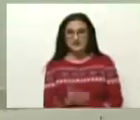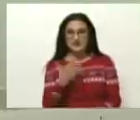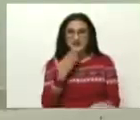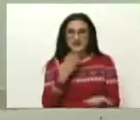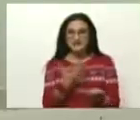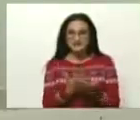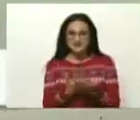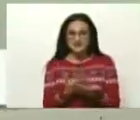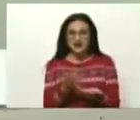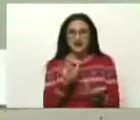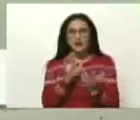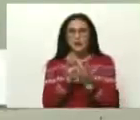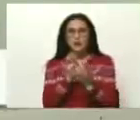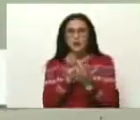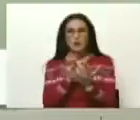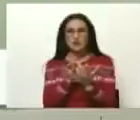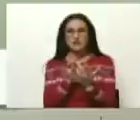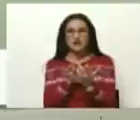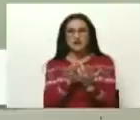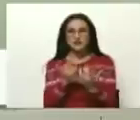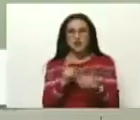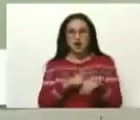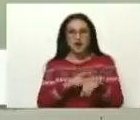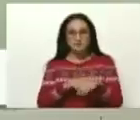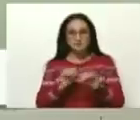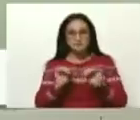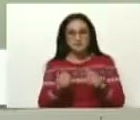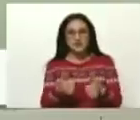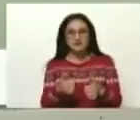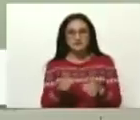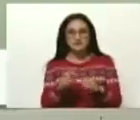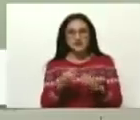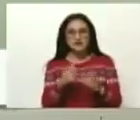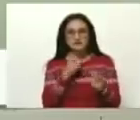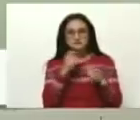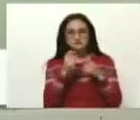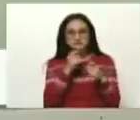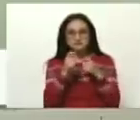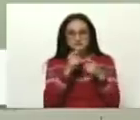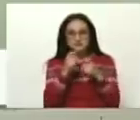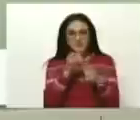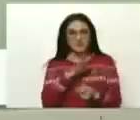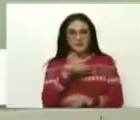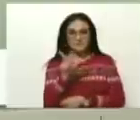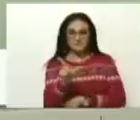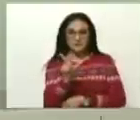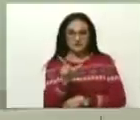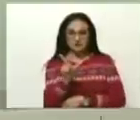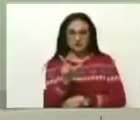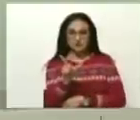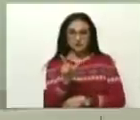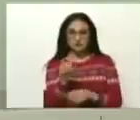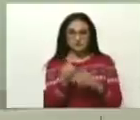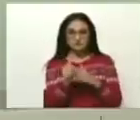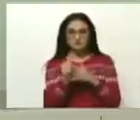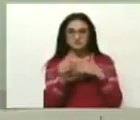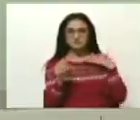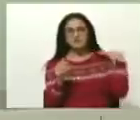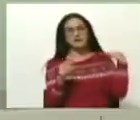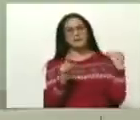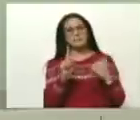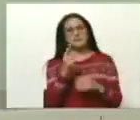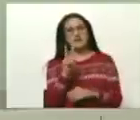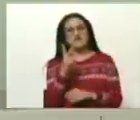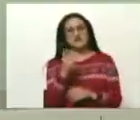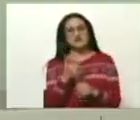Agradecemos a los estudios por el contacto. A esta hora inicia la rueda de prensa del Partido Socialista Unido de Venezuela, liderada por el primer